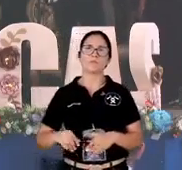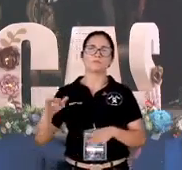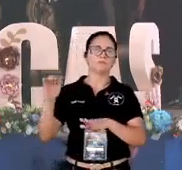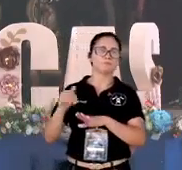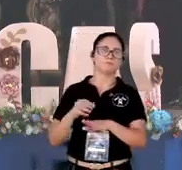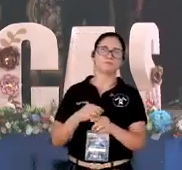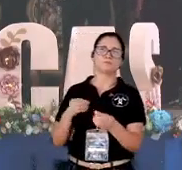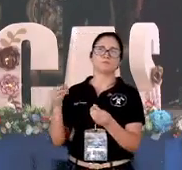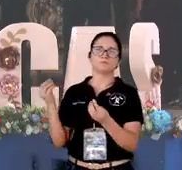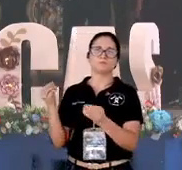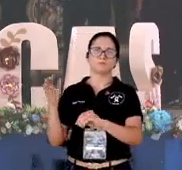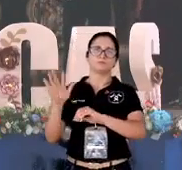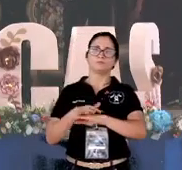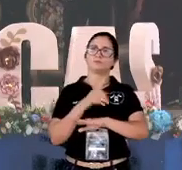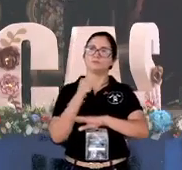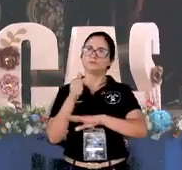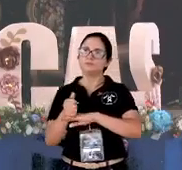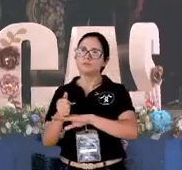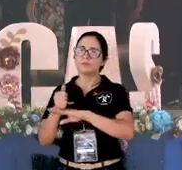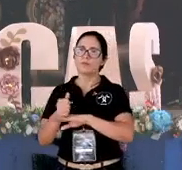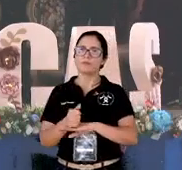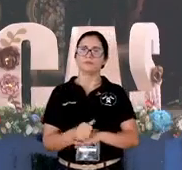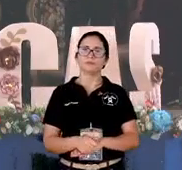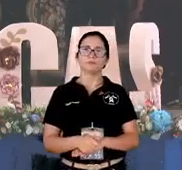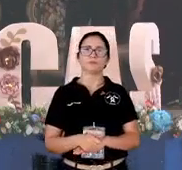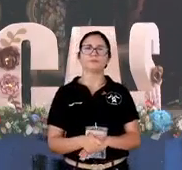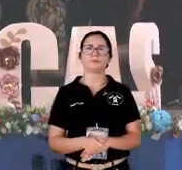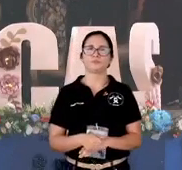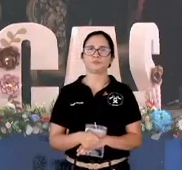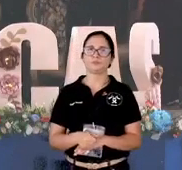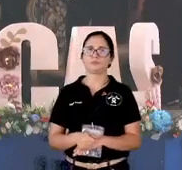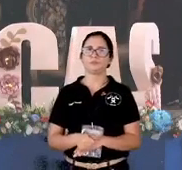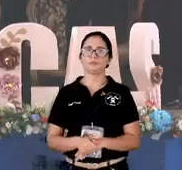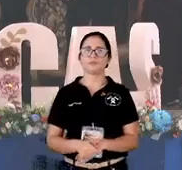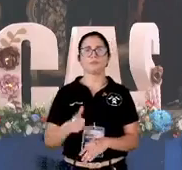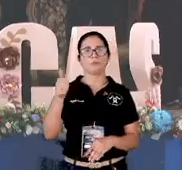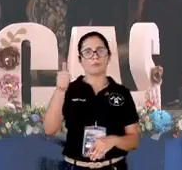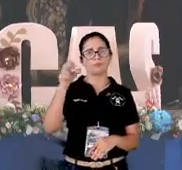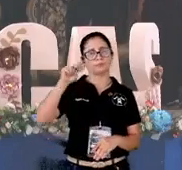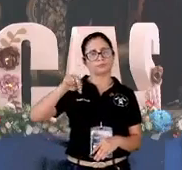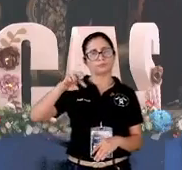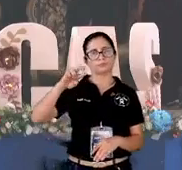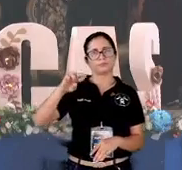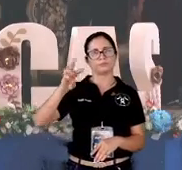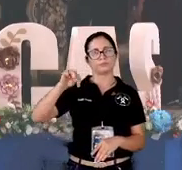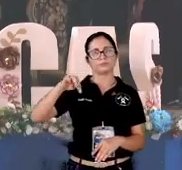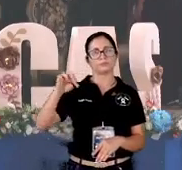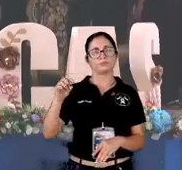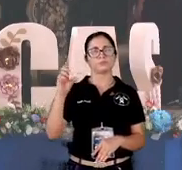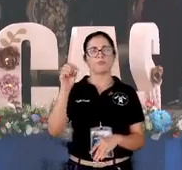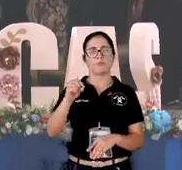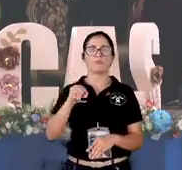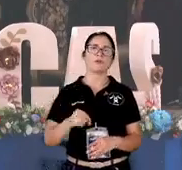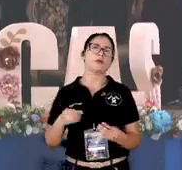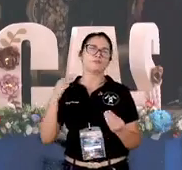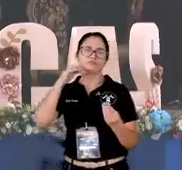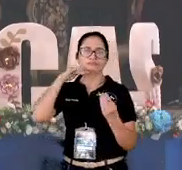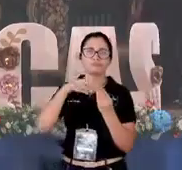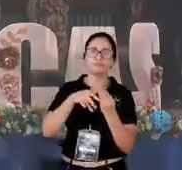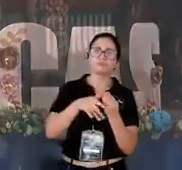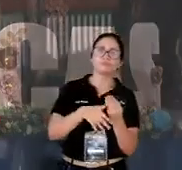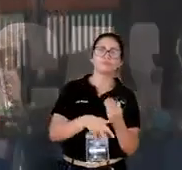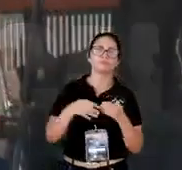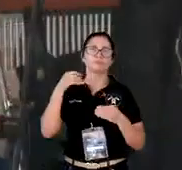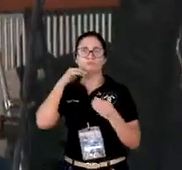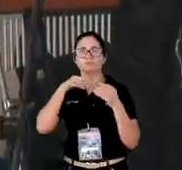de nuestro hermano Armando Sánchez. Este hombre ha sido una bendición en nuestro distrito. Y qué decir de